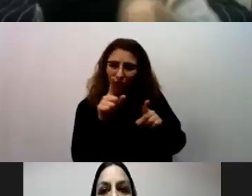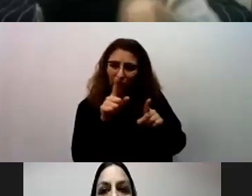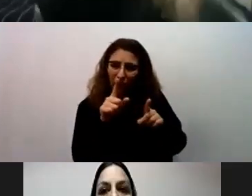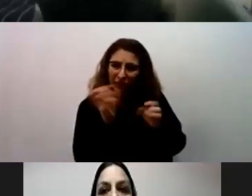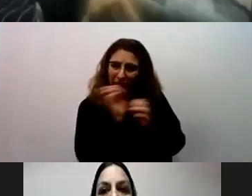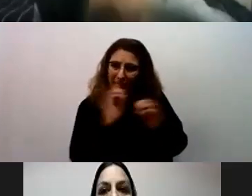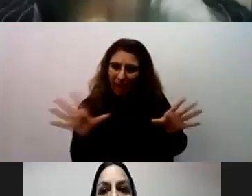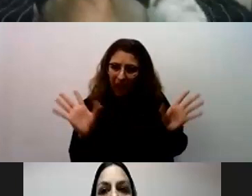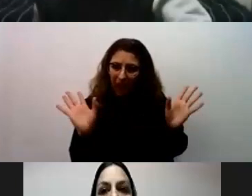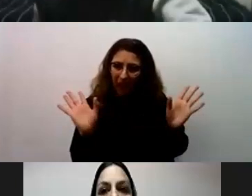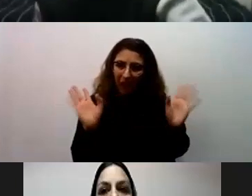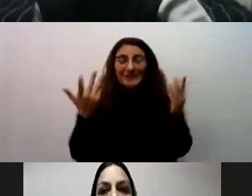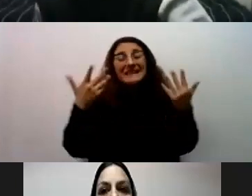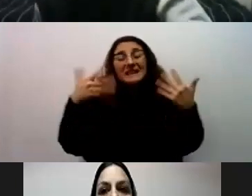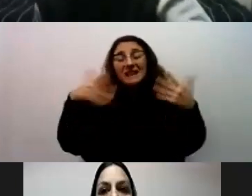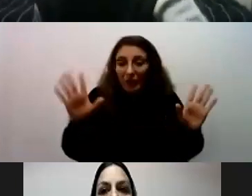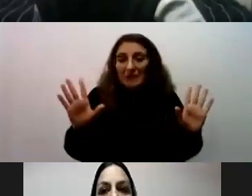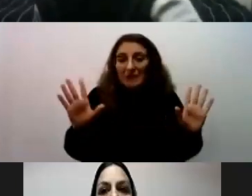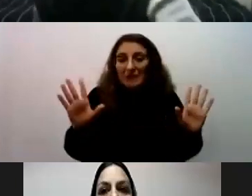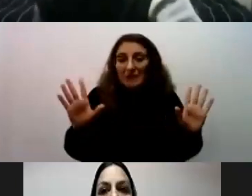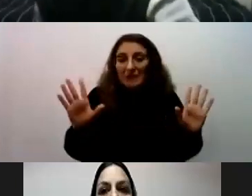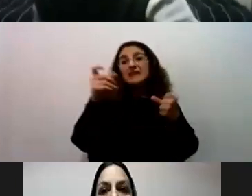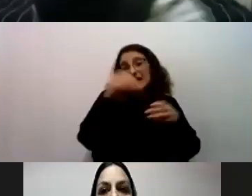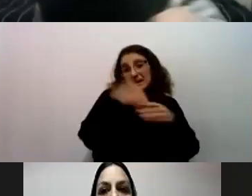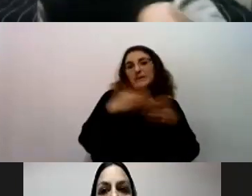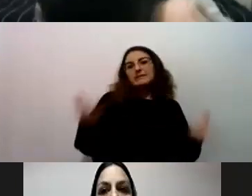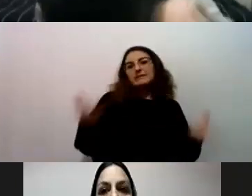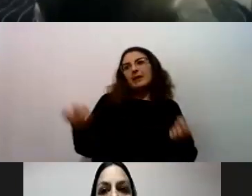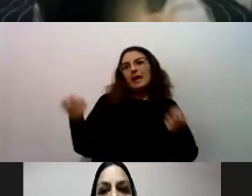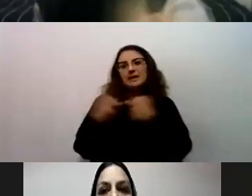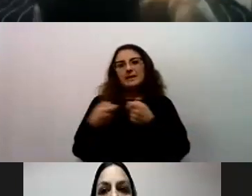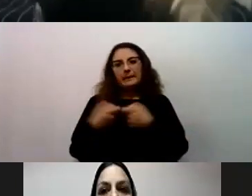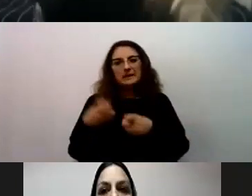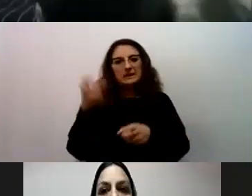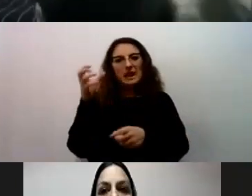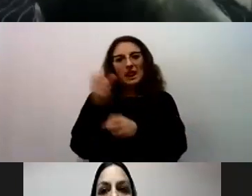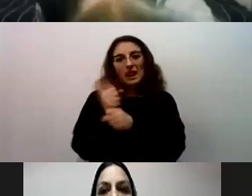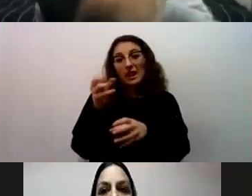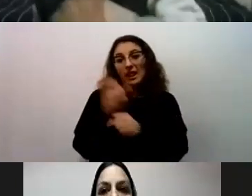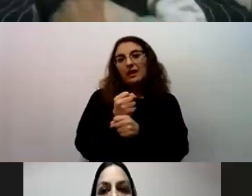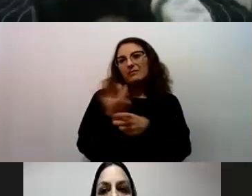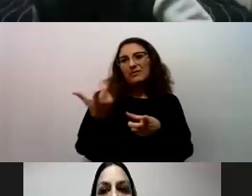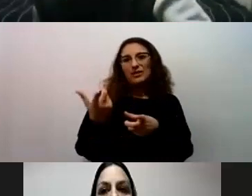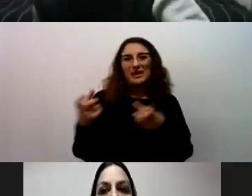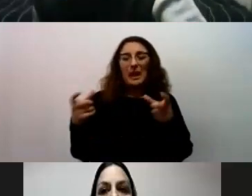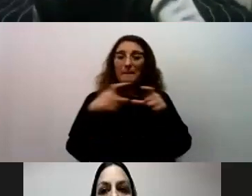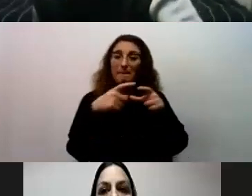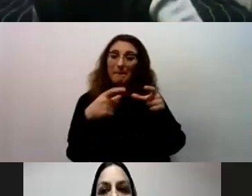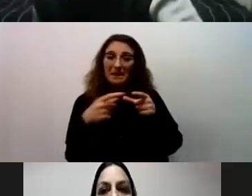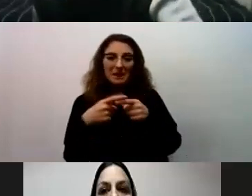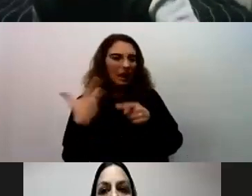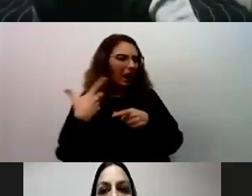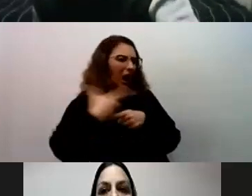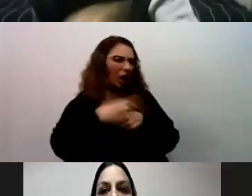Y aún así se sigue aplicando. Y las empresas de transporte niegan los pasajes por aplicación del